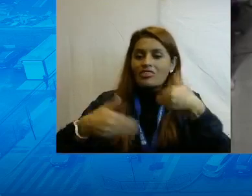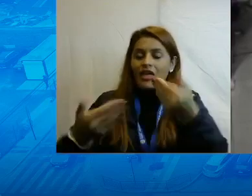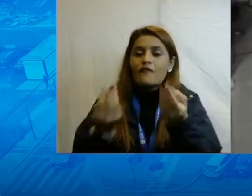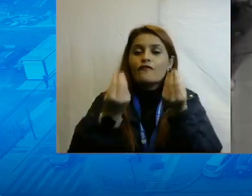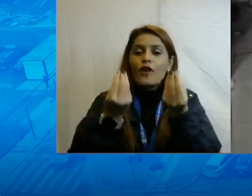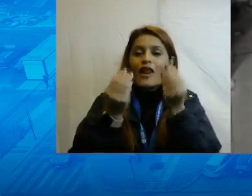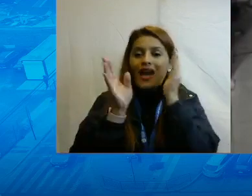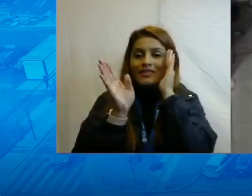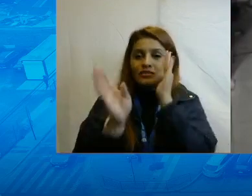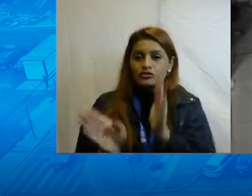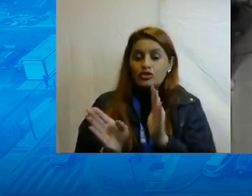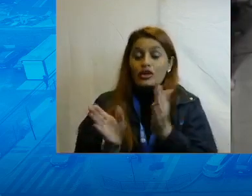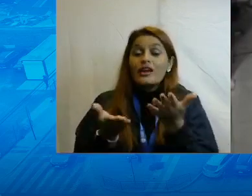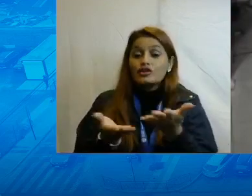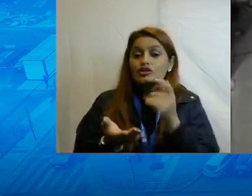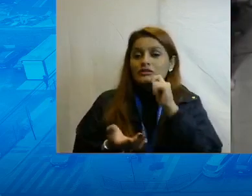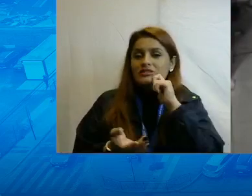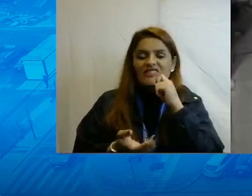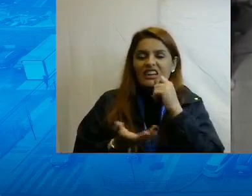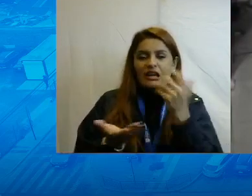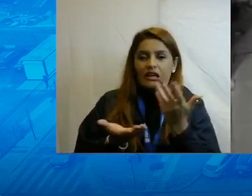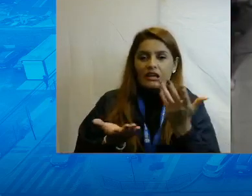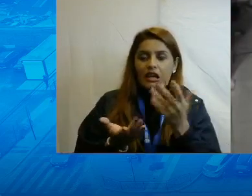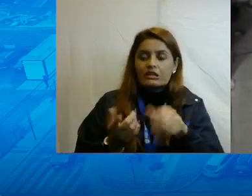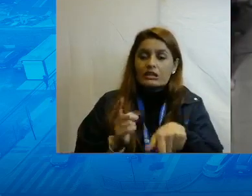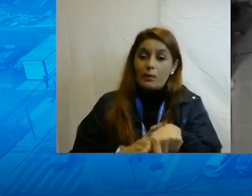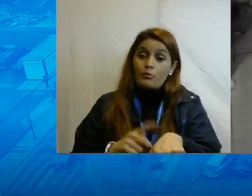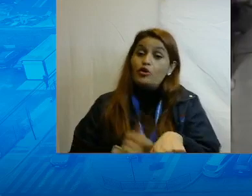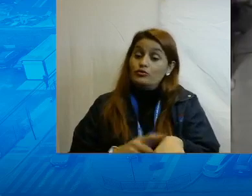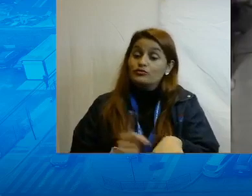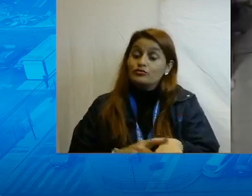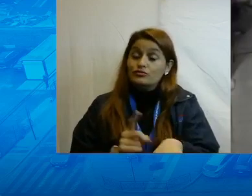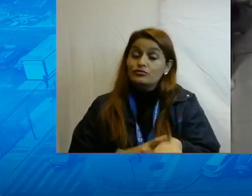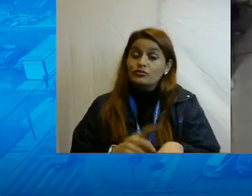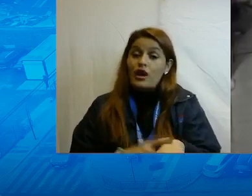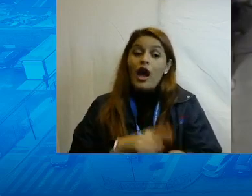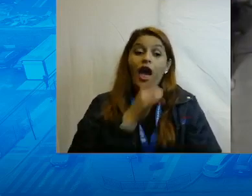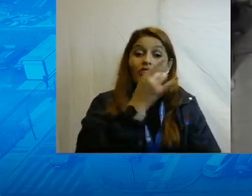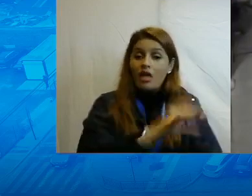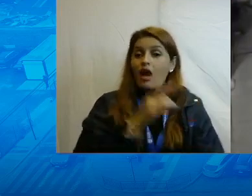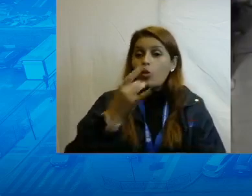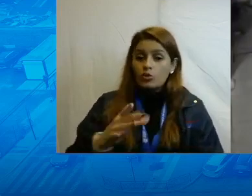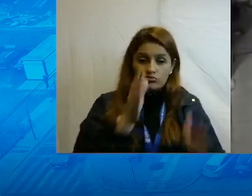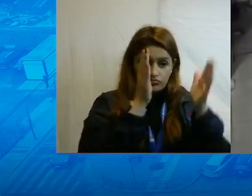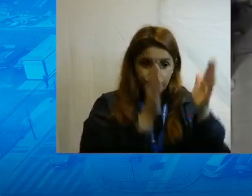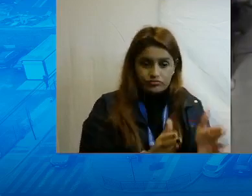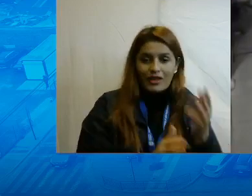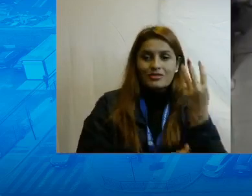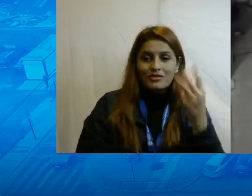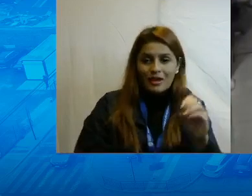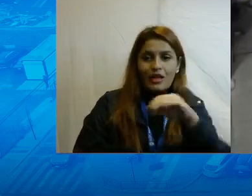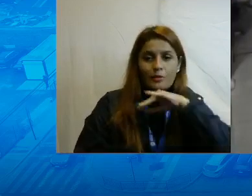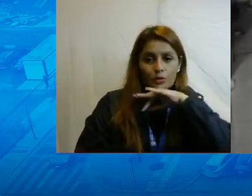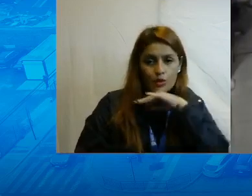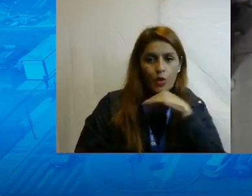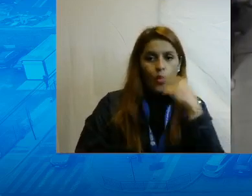atención, y eso también tiene mucho que ver con los con el tiempo destinado a cada persona, a cada animalito. Entonces, se